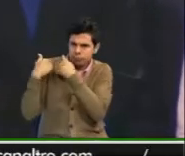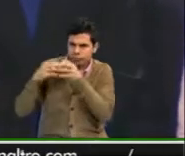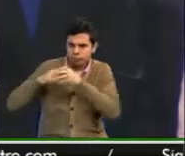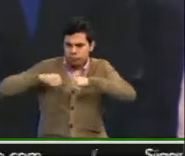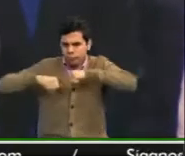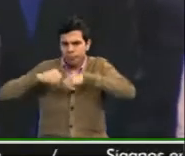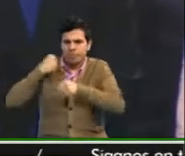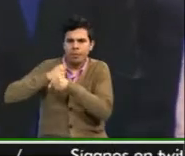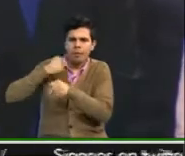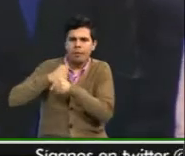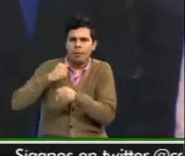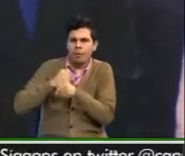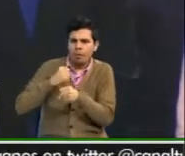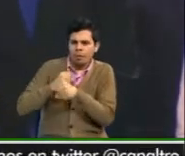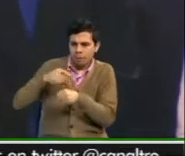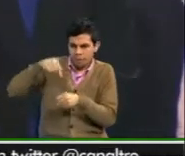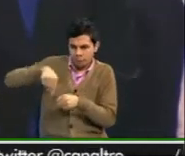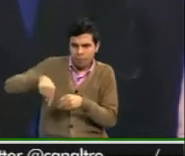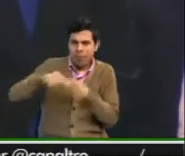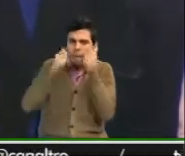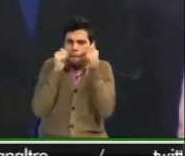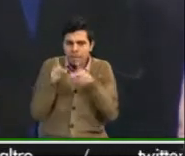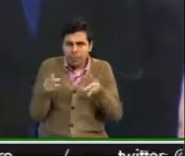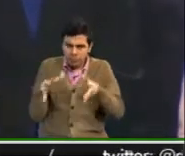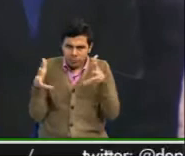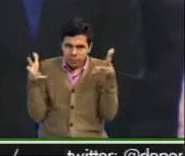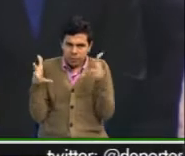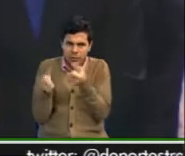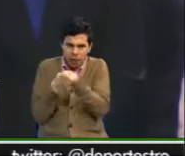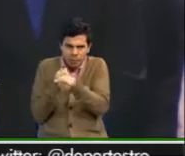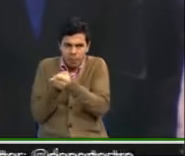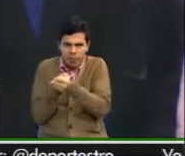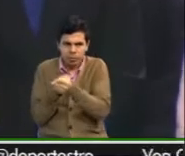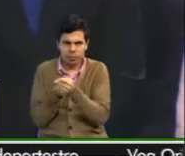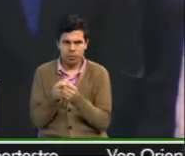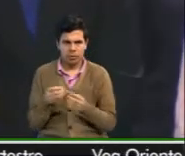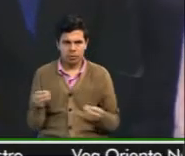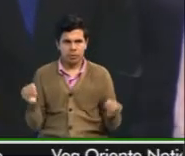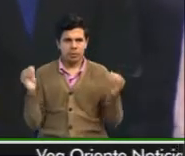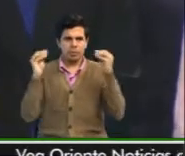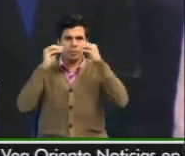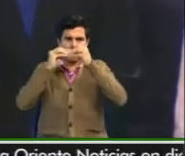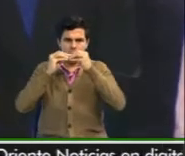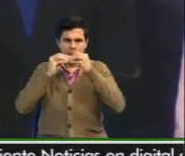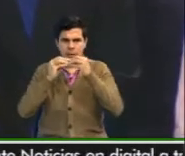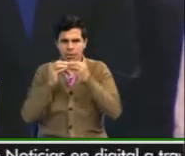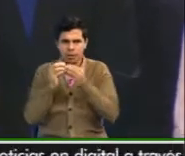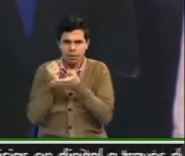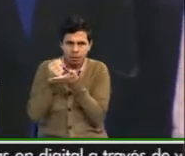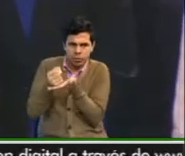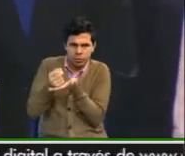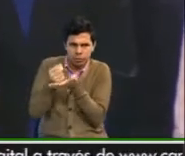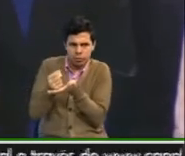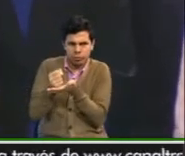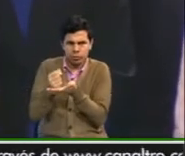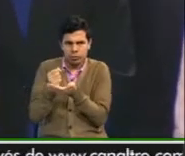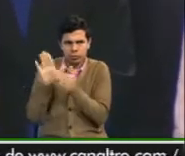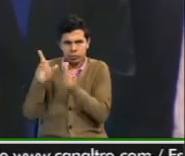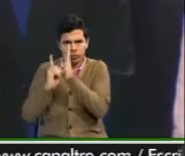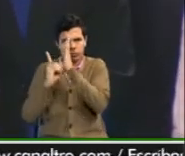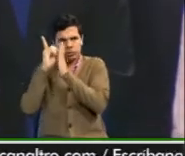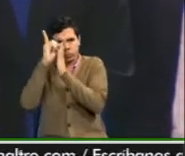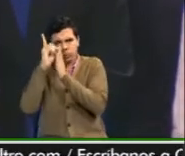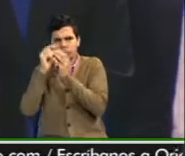en ambos escenarios en el humanitario y en el de ayuda al desarrollo